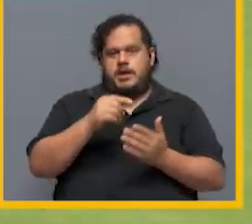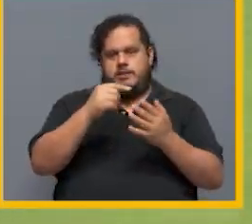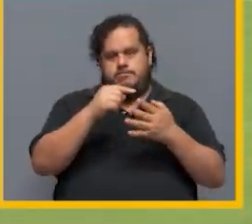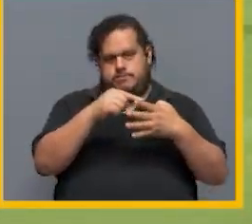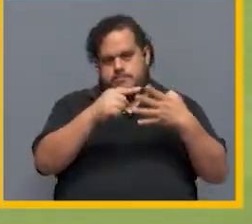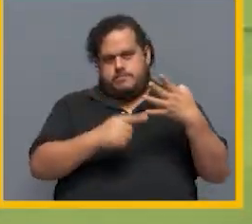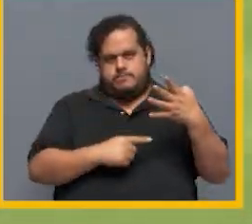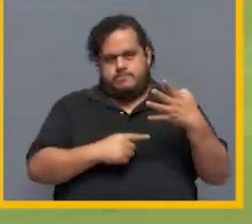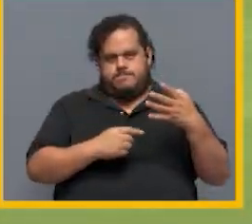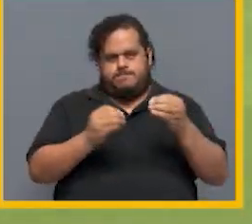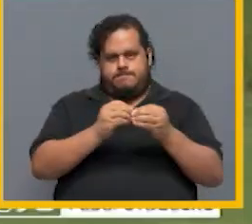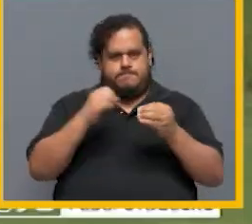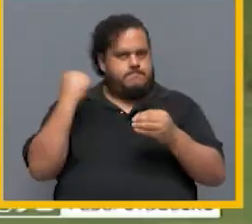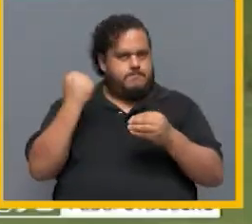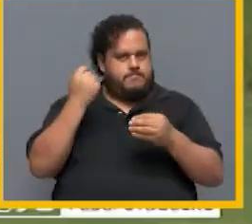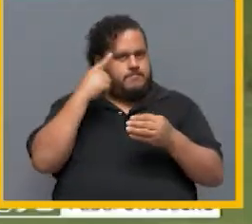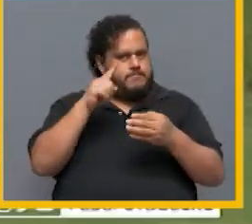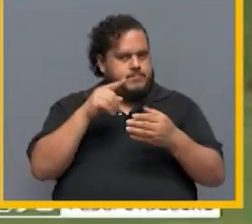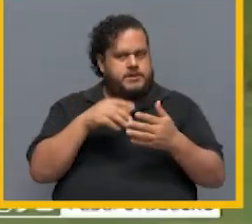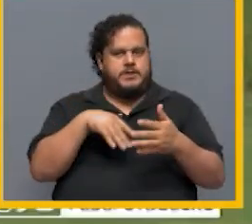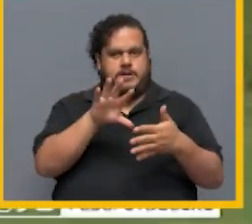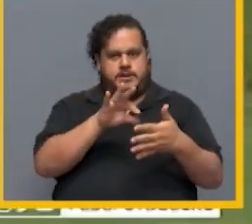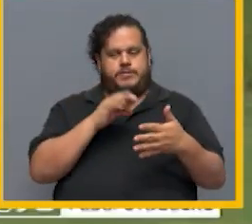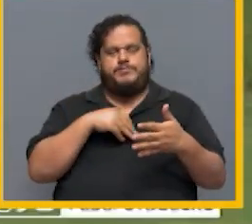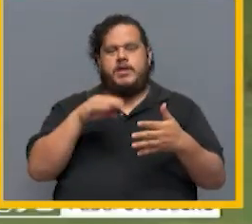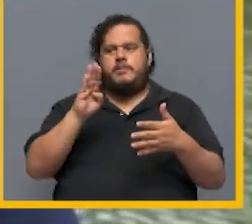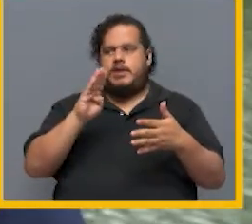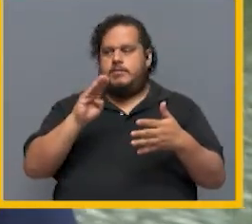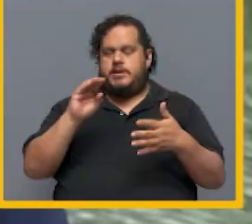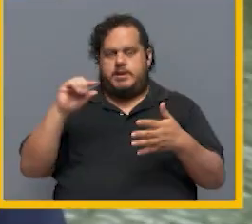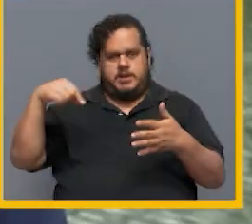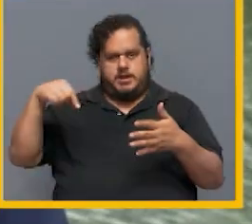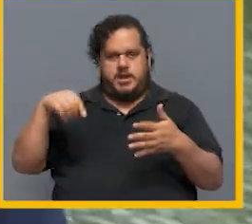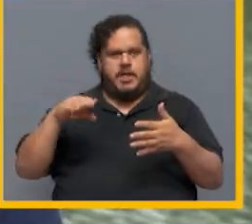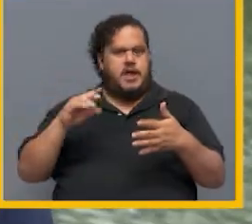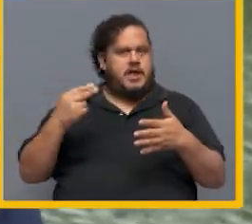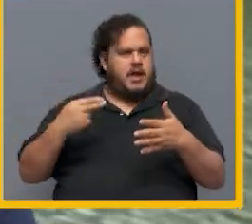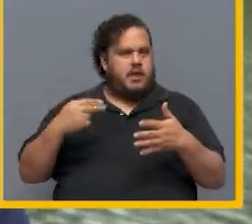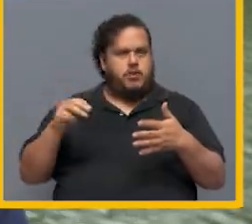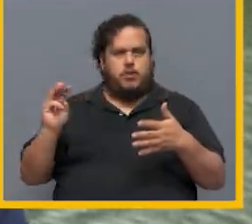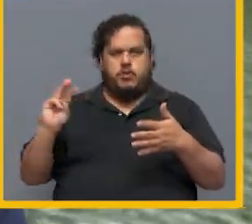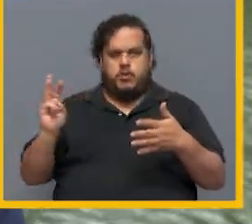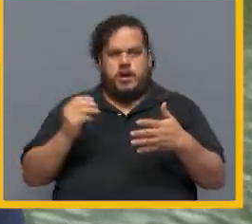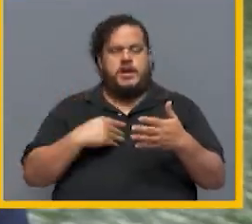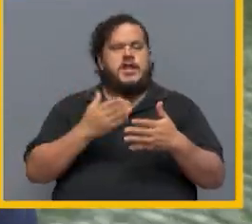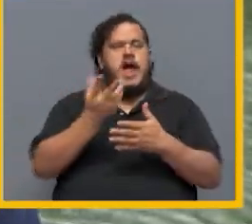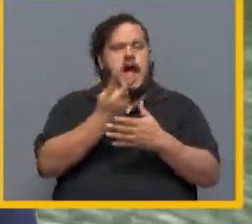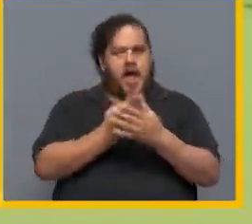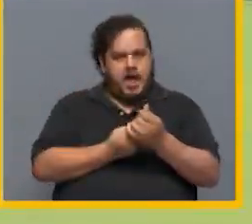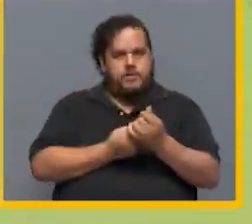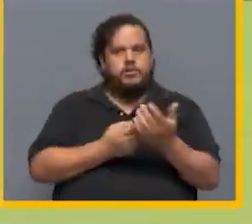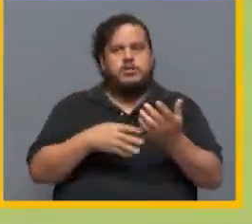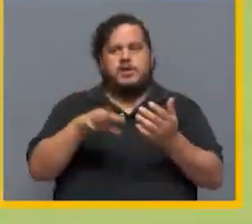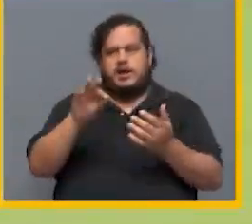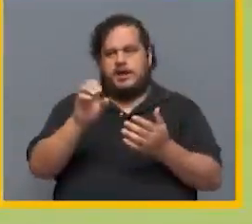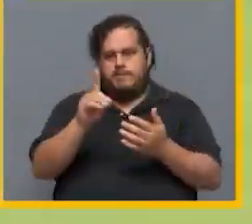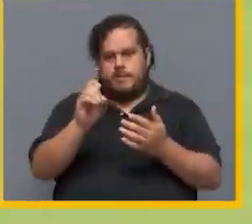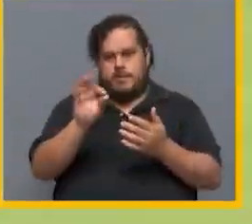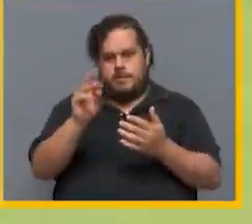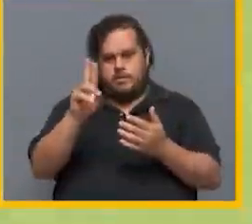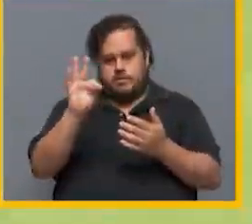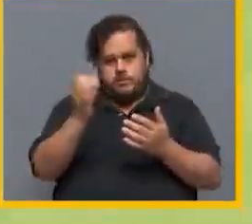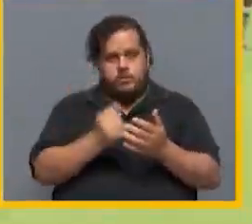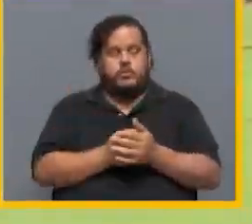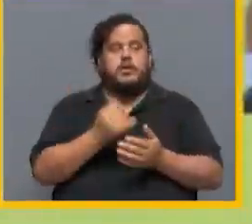los candidatos más fuertes: Vladimir Quesada y Harold Wallace, ambos del staff técnico de la federación. Este último, de